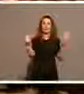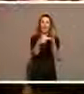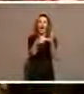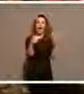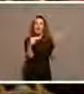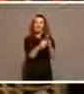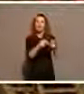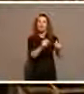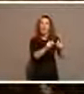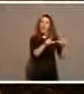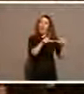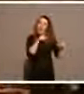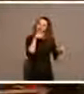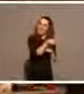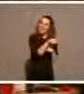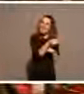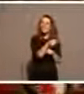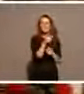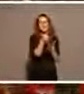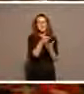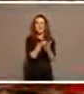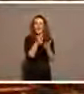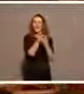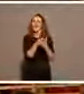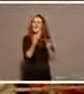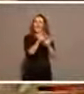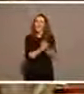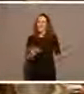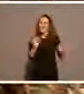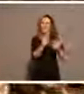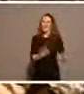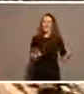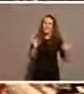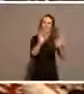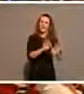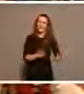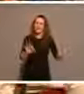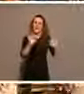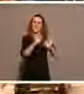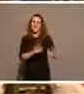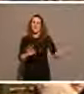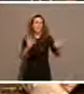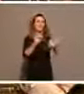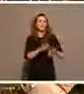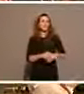La entrada no ha pagado por hacer.